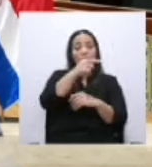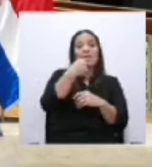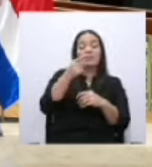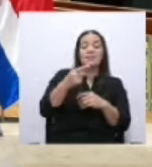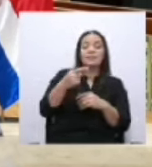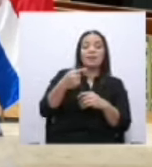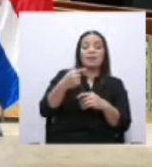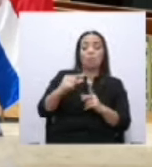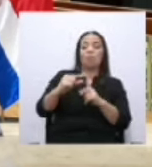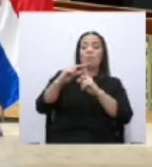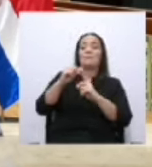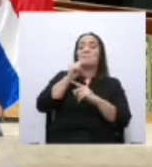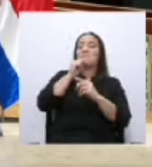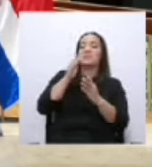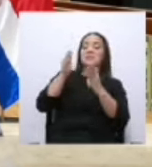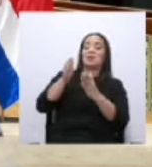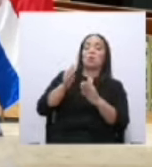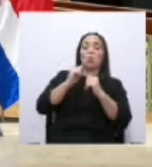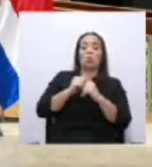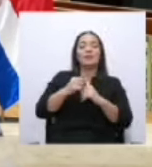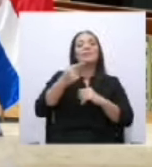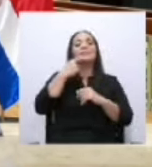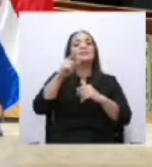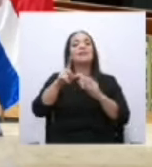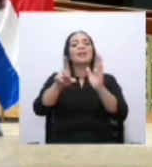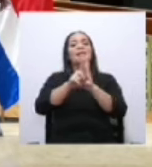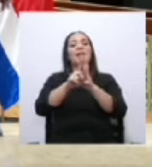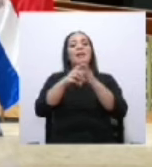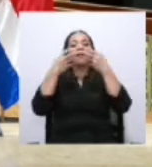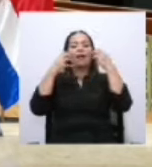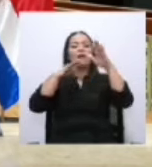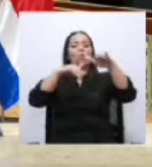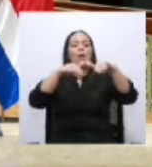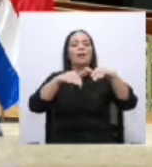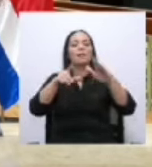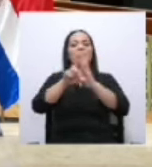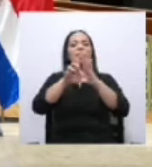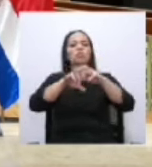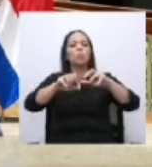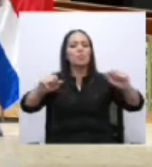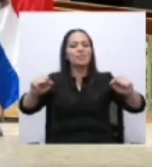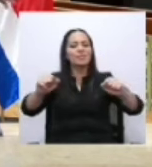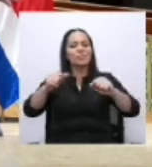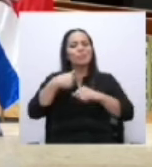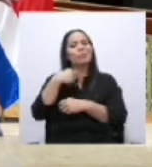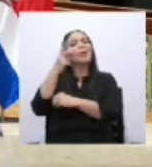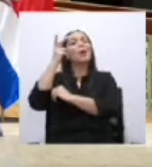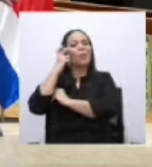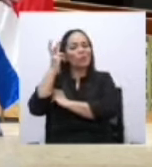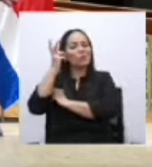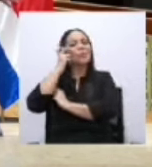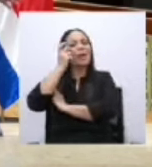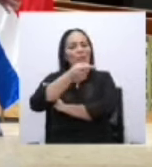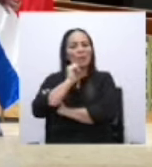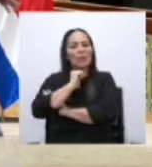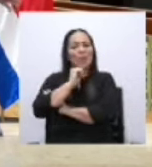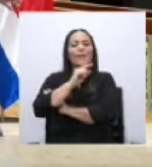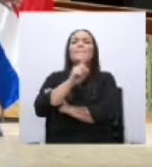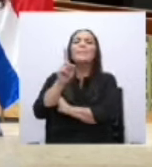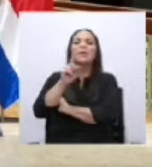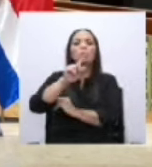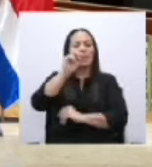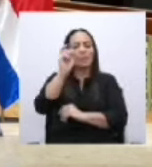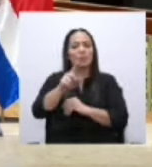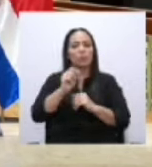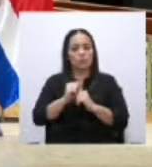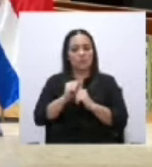la ley de Jaguar es la ley del chorizo, y yo la oigo. La pregunta es, en el